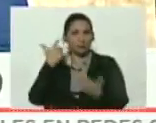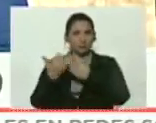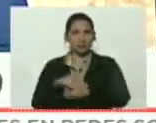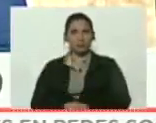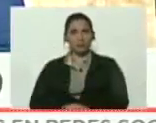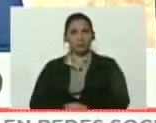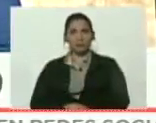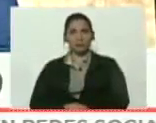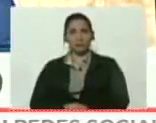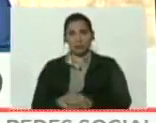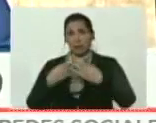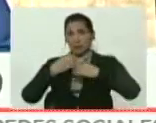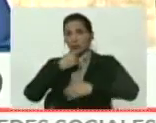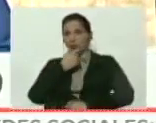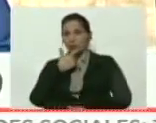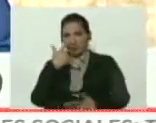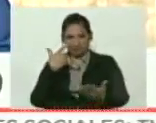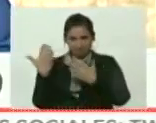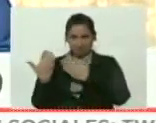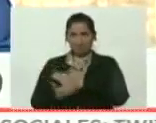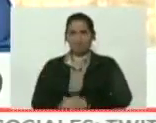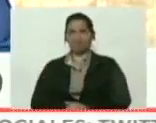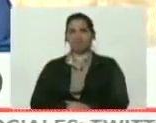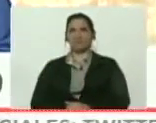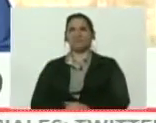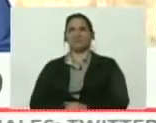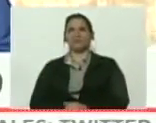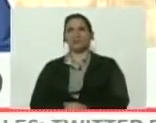Camisa te queda bien, oíste.